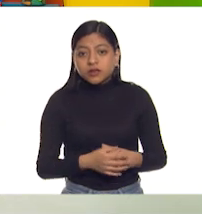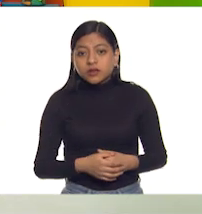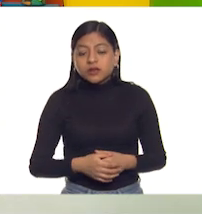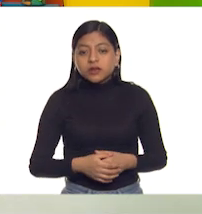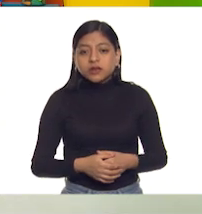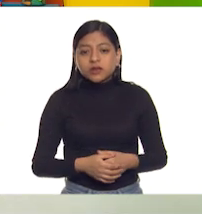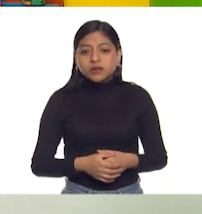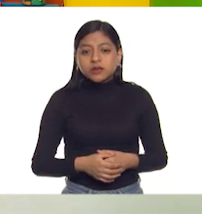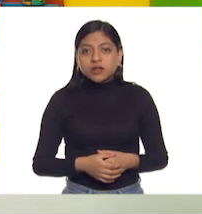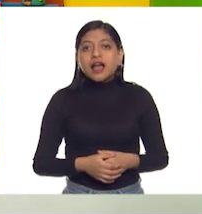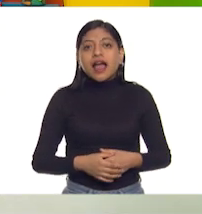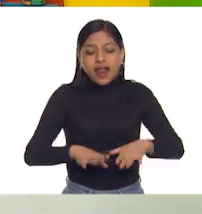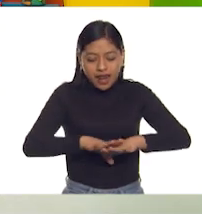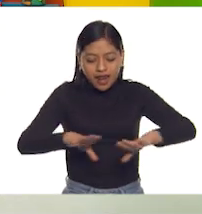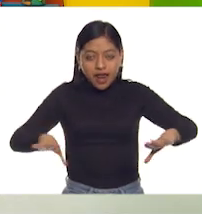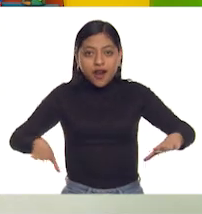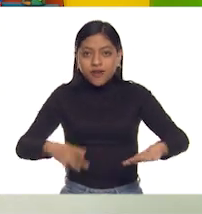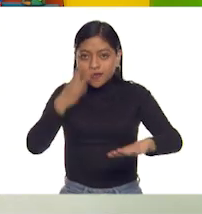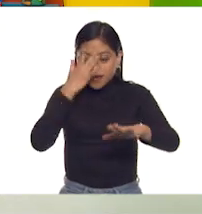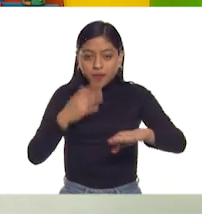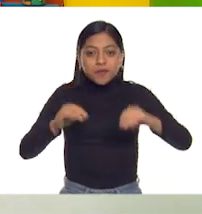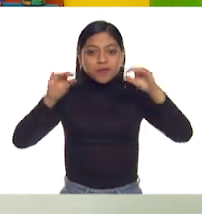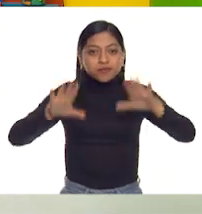de Aladino.